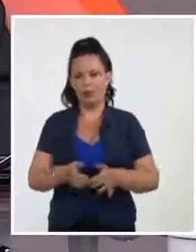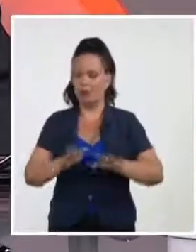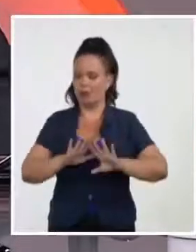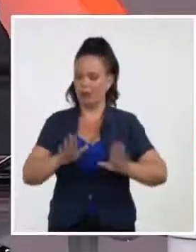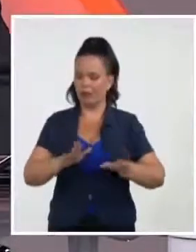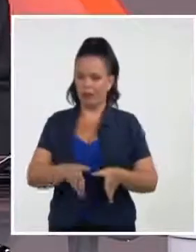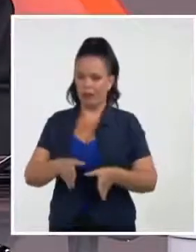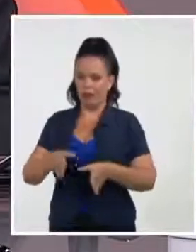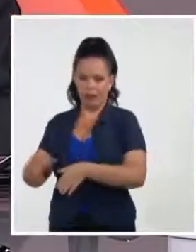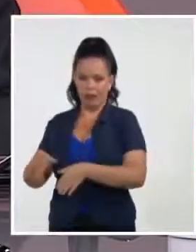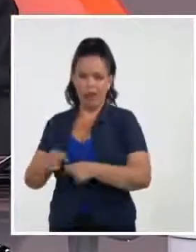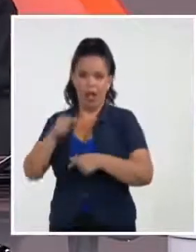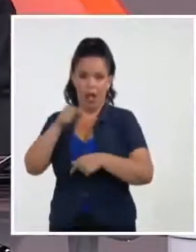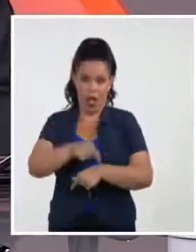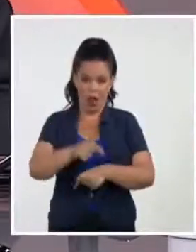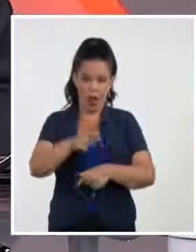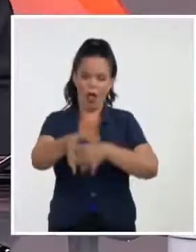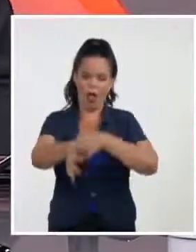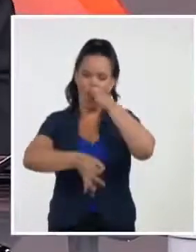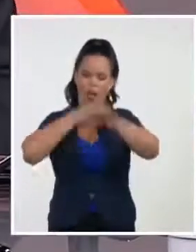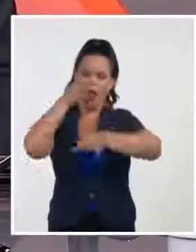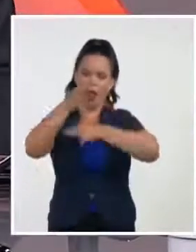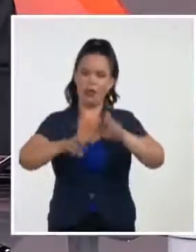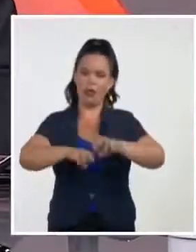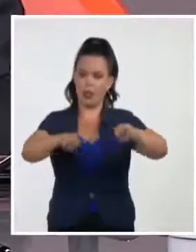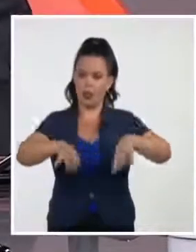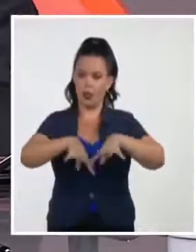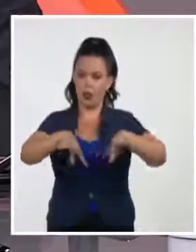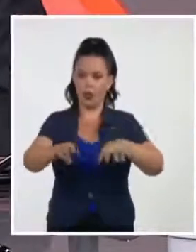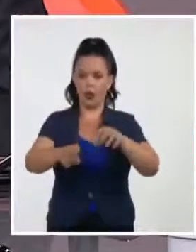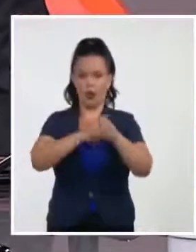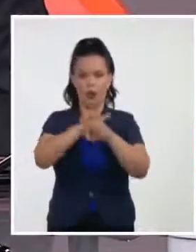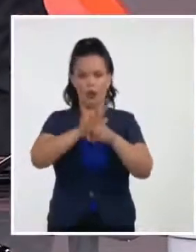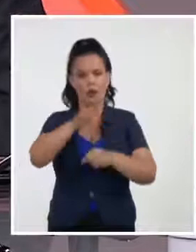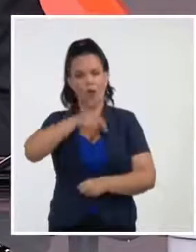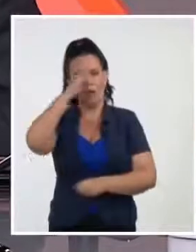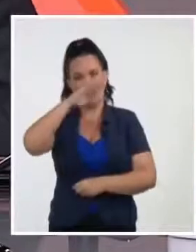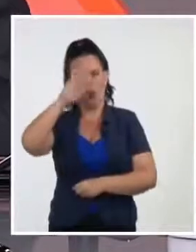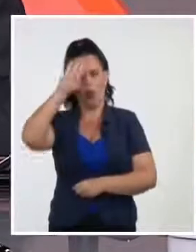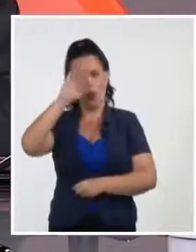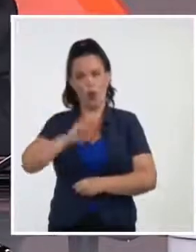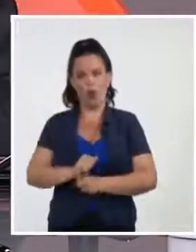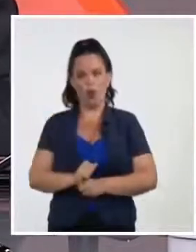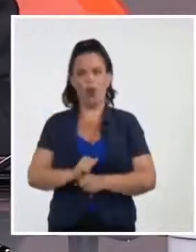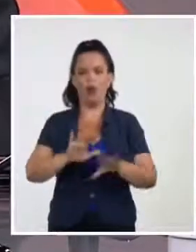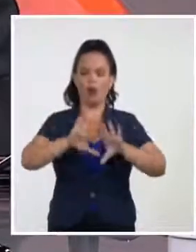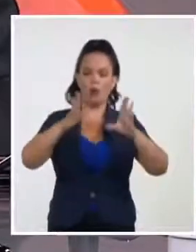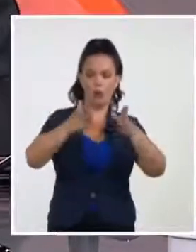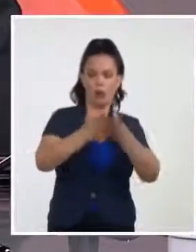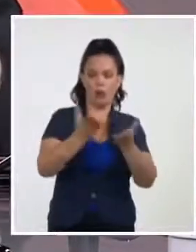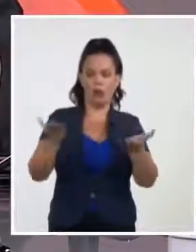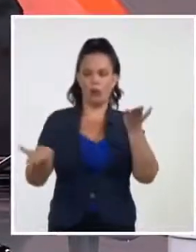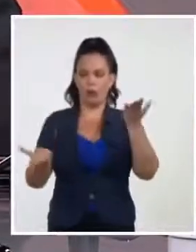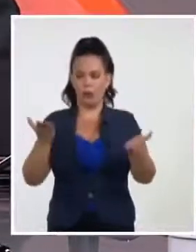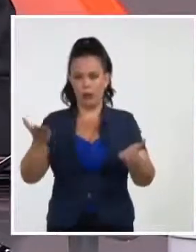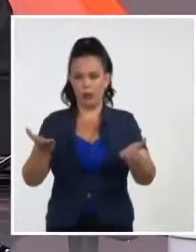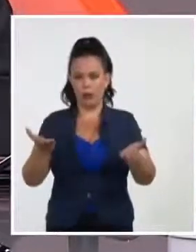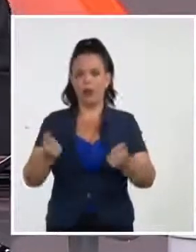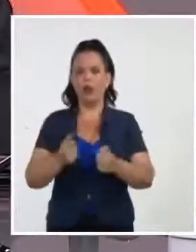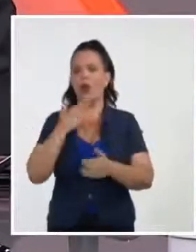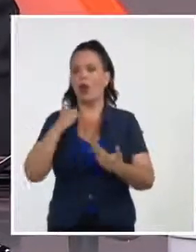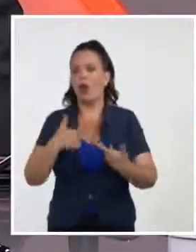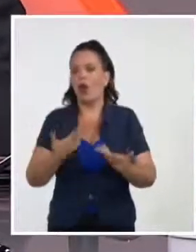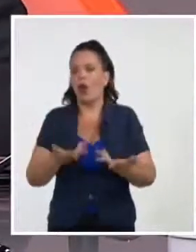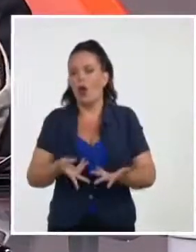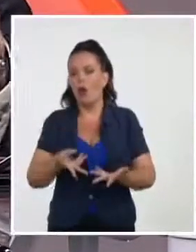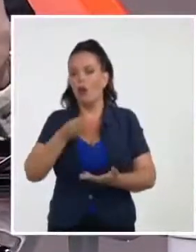de la situación epidemiológica en nuestro país y en el mundo, lo que se puede prever hacia las próximas semanas, los protocolos de actuación y